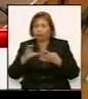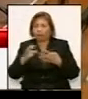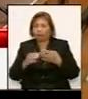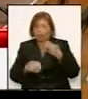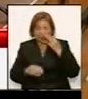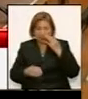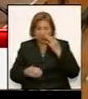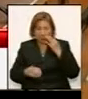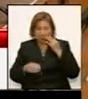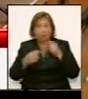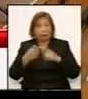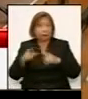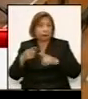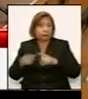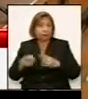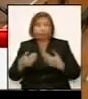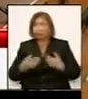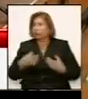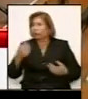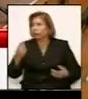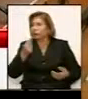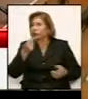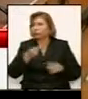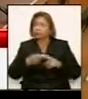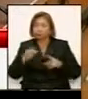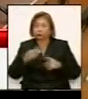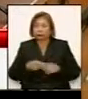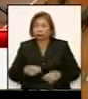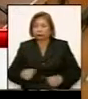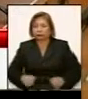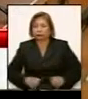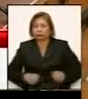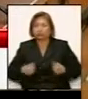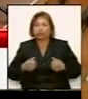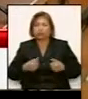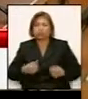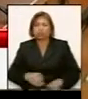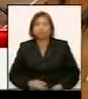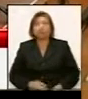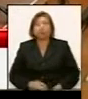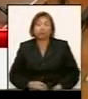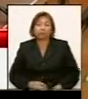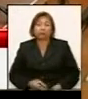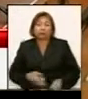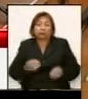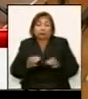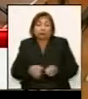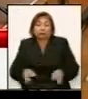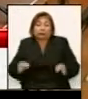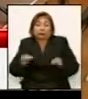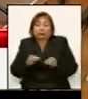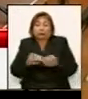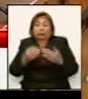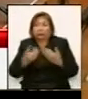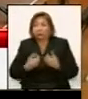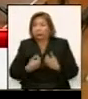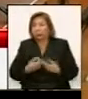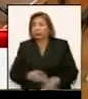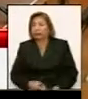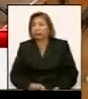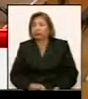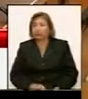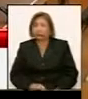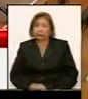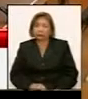tener motivaciones distintas y puede lograr aspectos distintos en la víctima y en su vida entonces es importante tener una